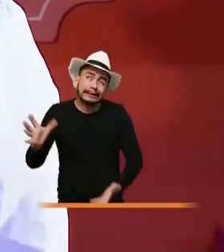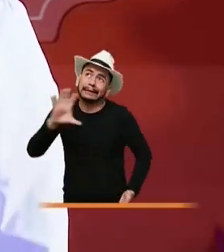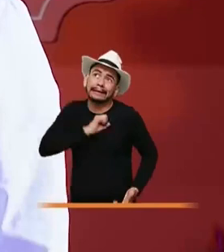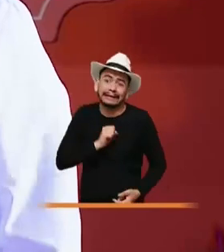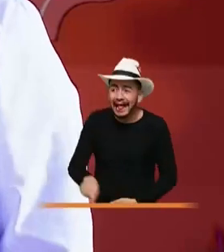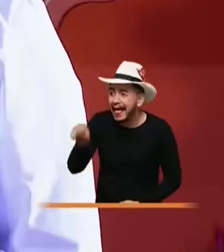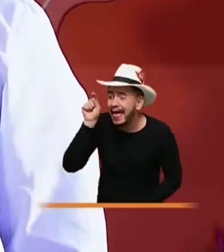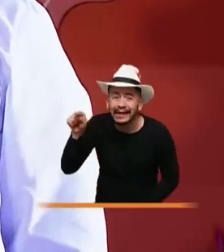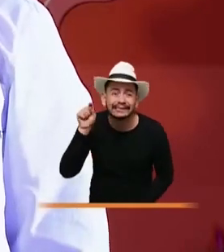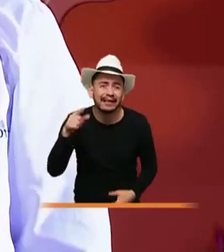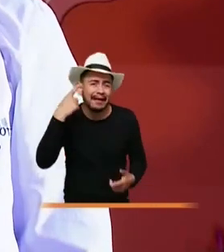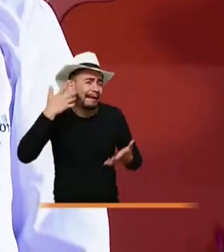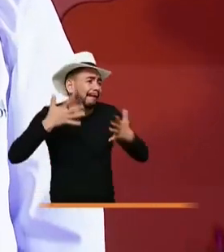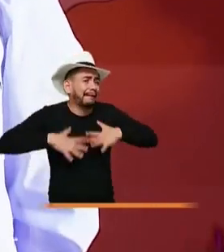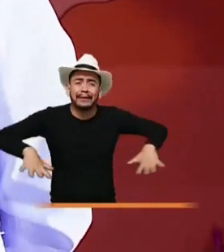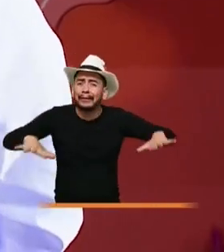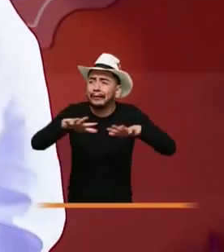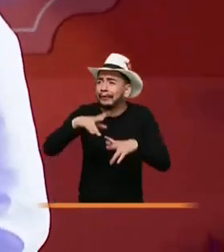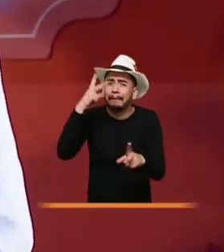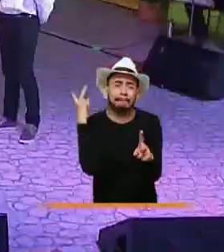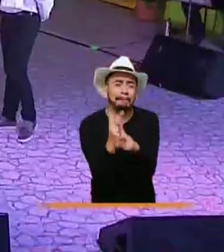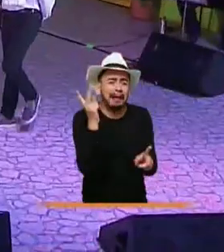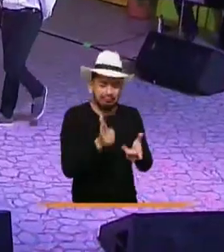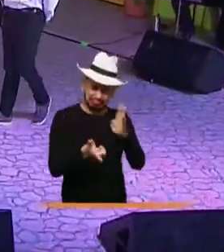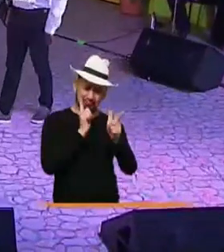con el guano adulto